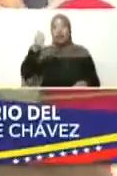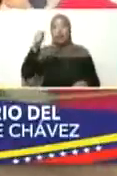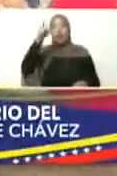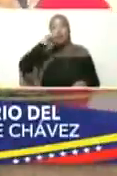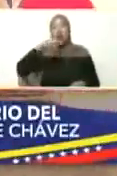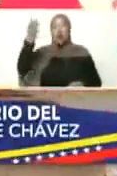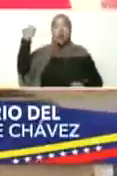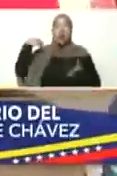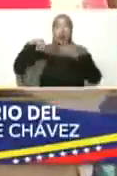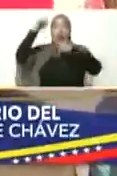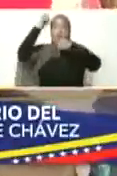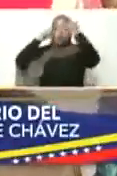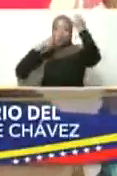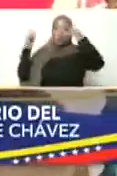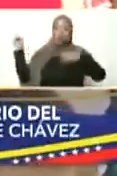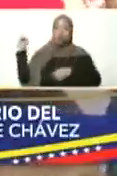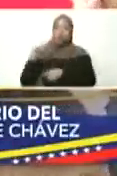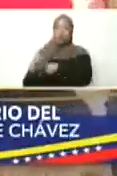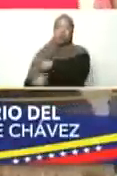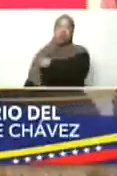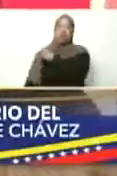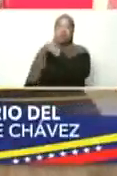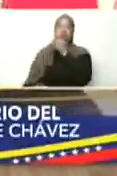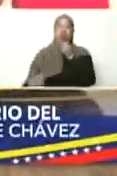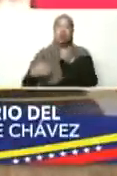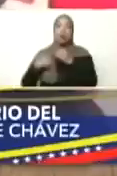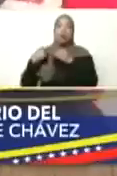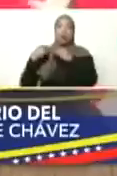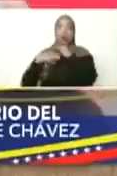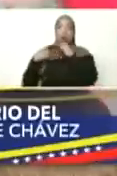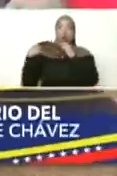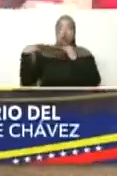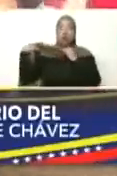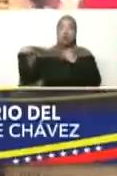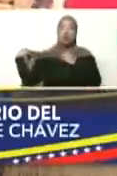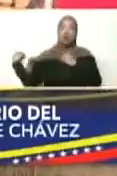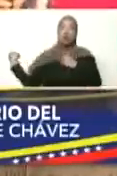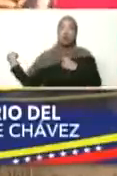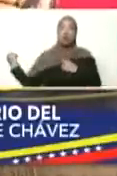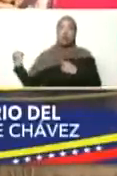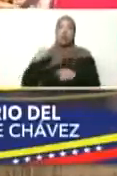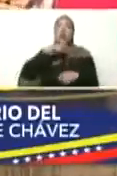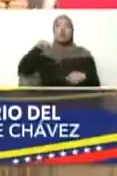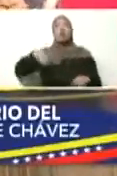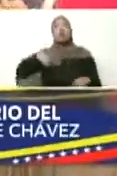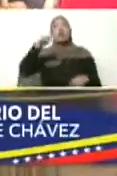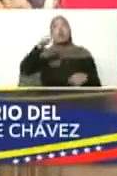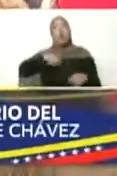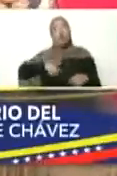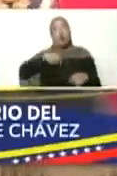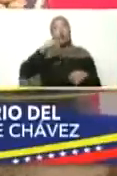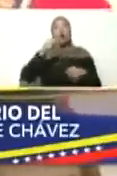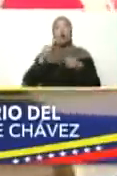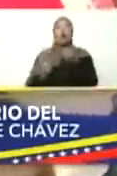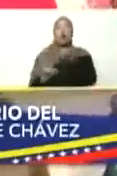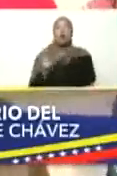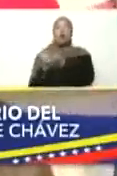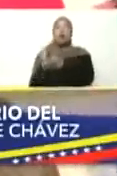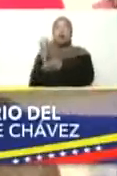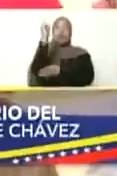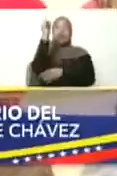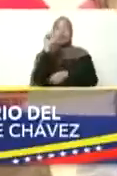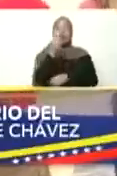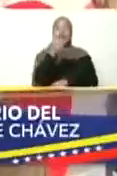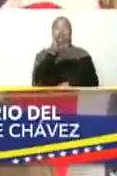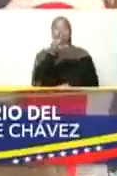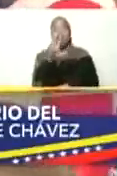comunal. El comandante del comuno nada, nosotros hoy iniciando nuestra cosecha número 13, un gran honor